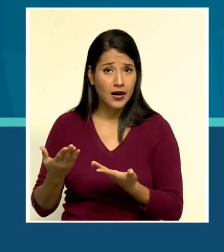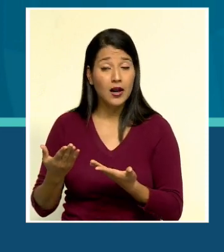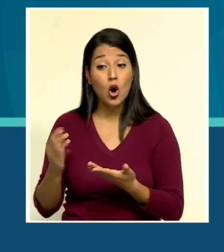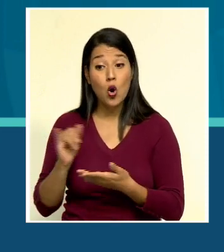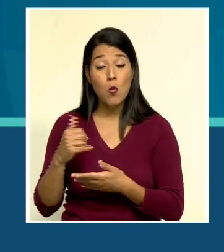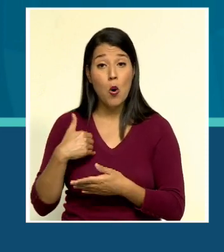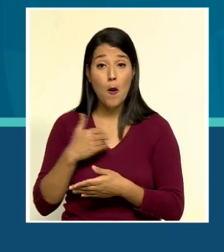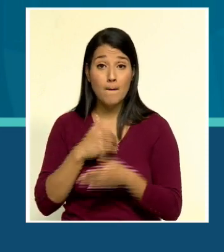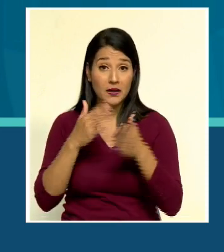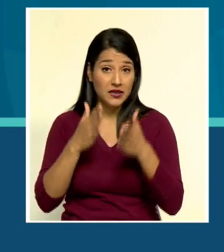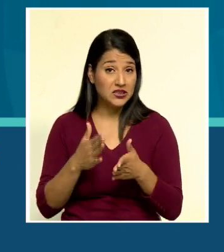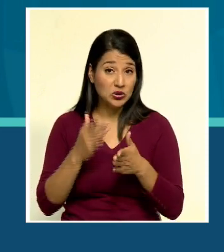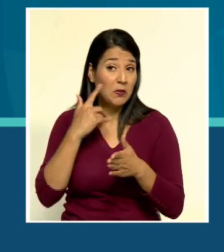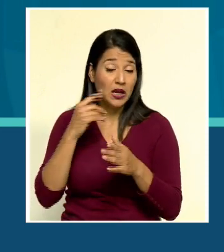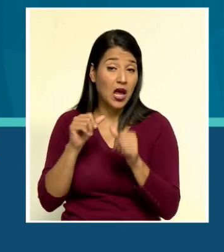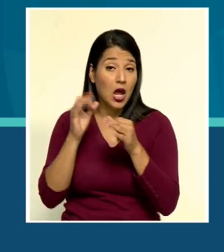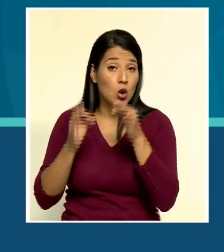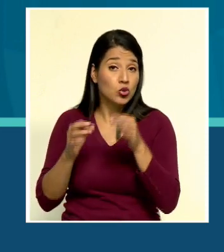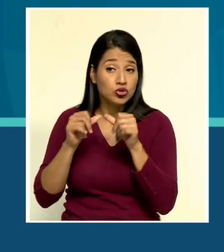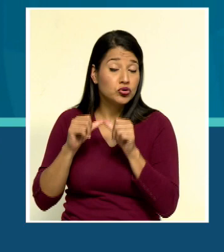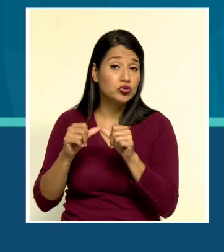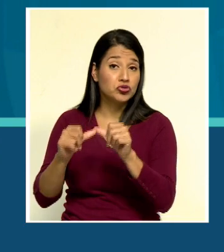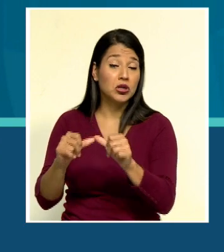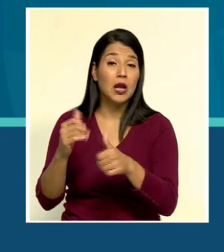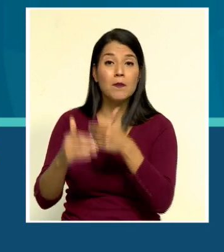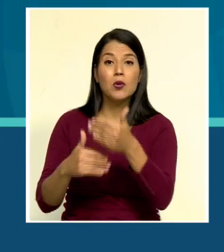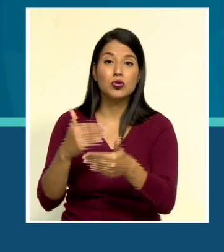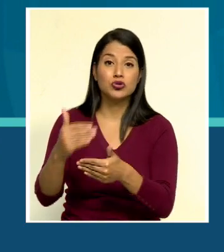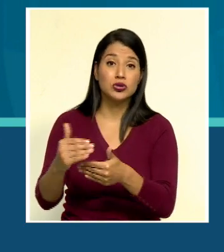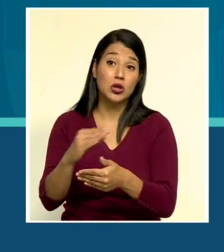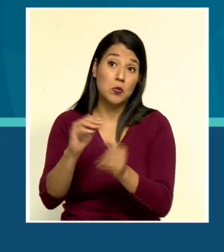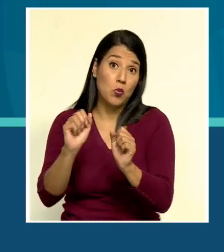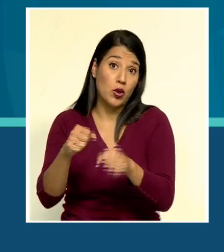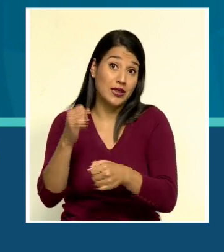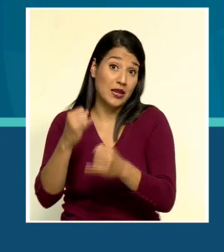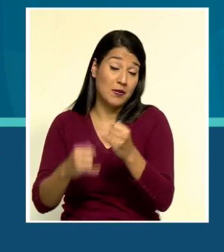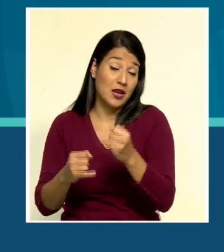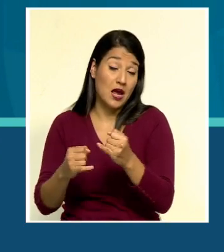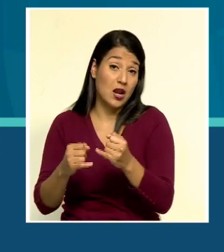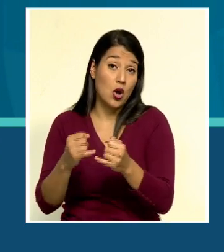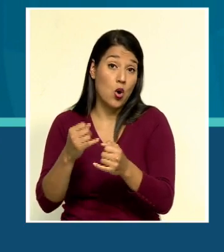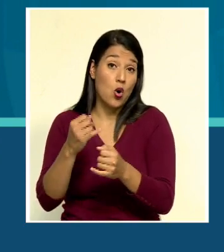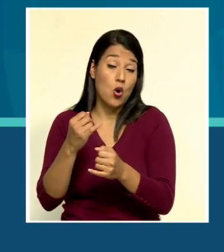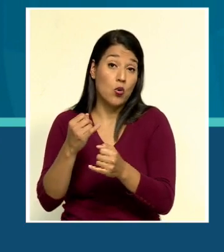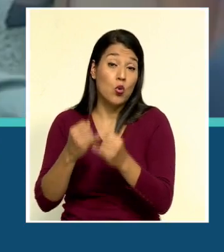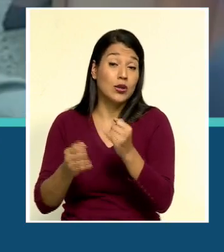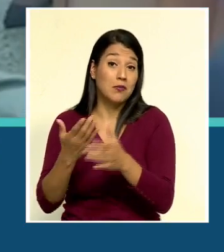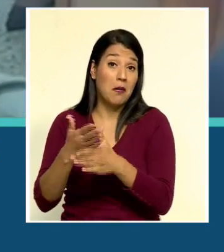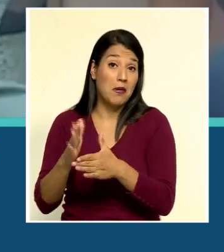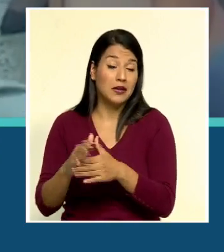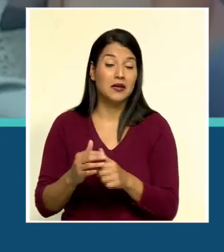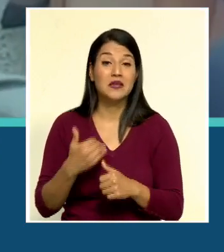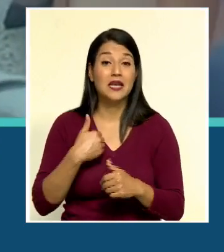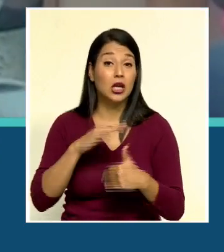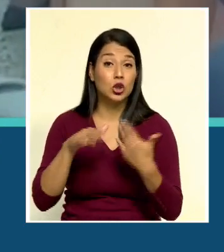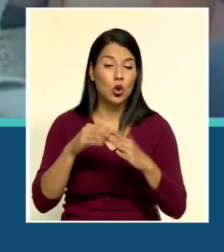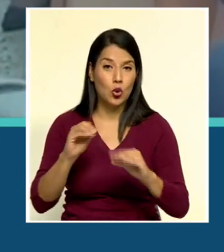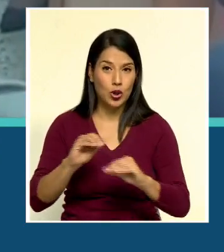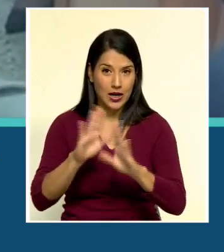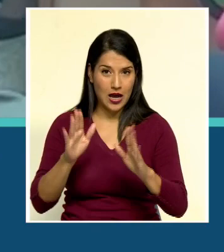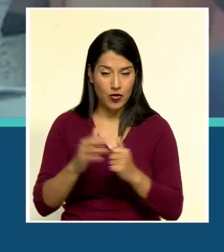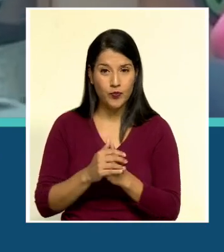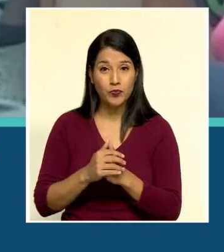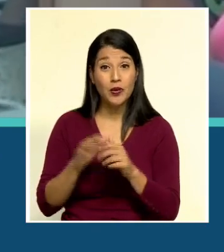que ese juicio de una vez se señale y poder llevar a cabo esta última etapa y aclarar ya todo lo sucedido. Los sindicatos judiciales